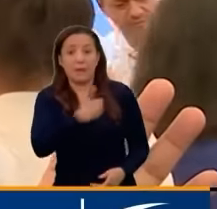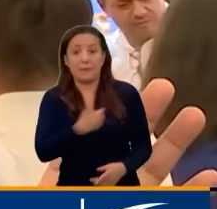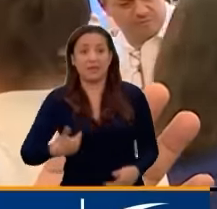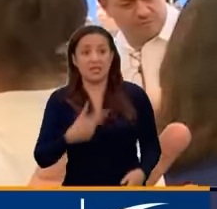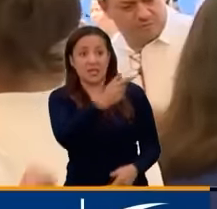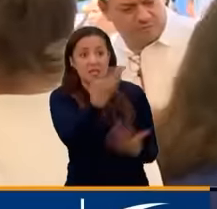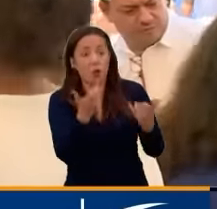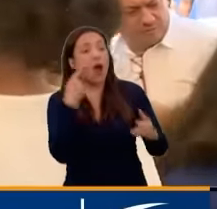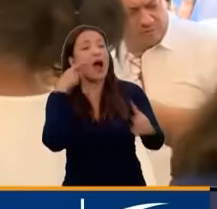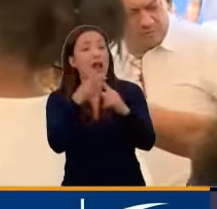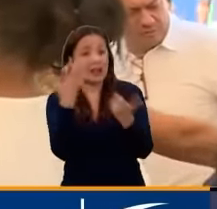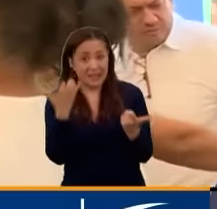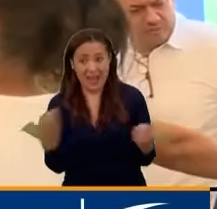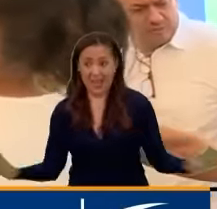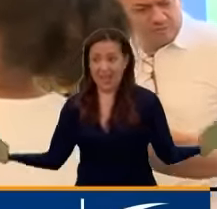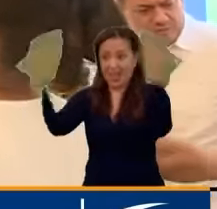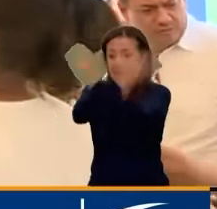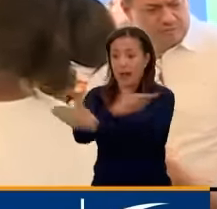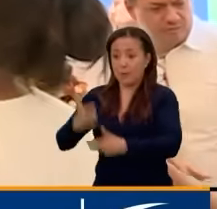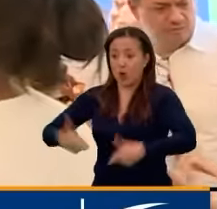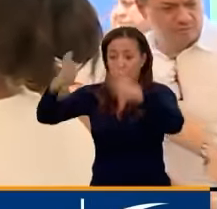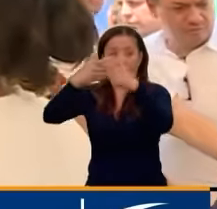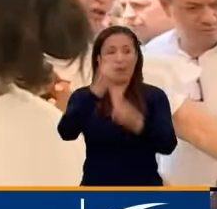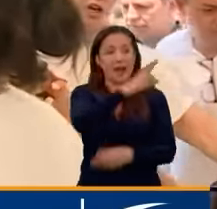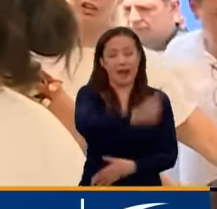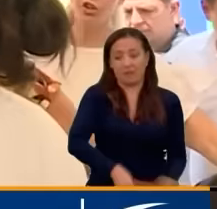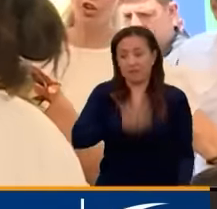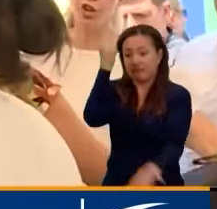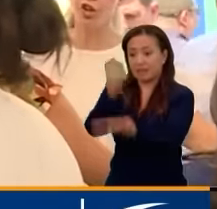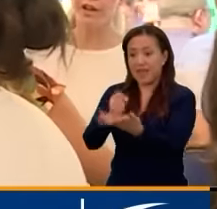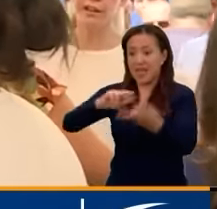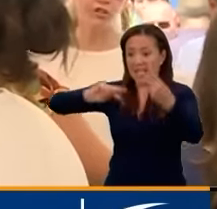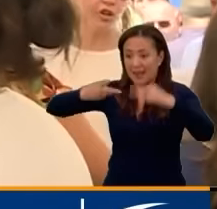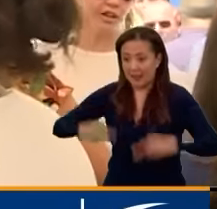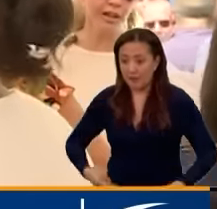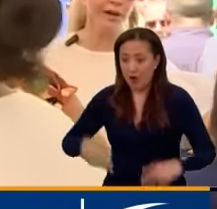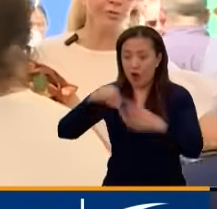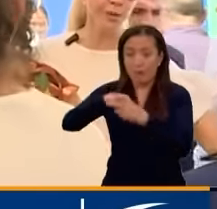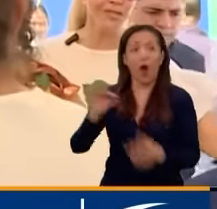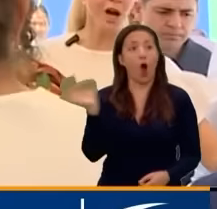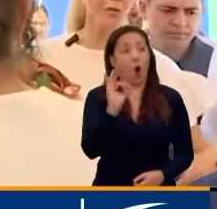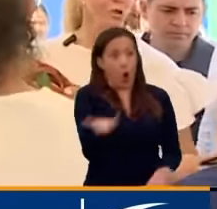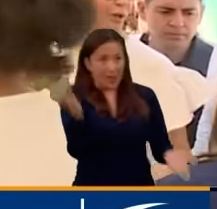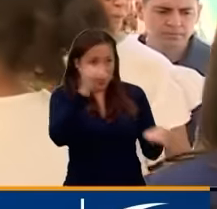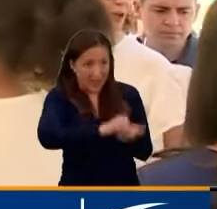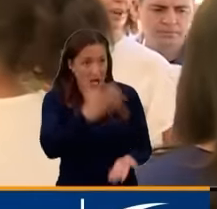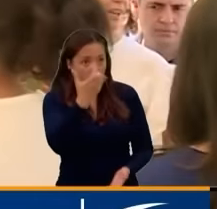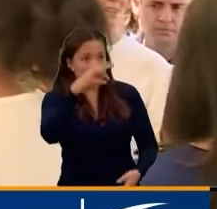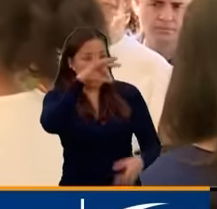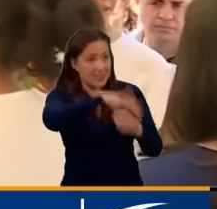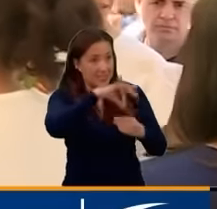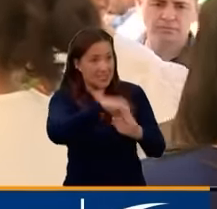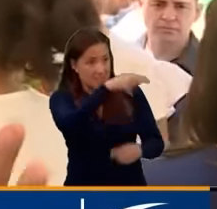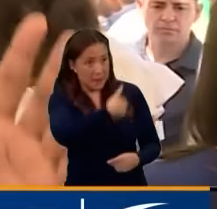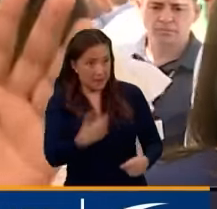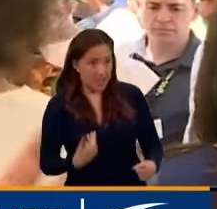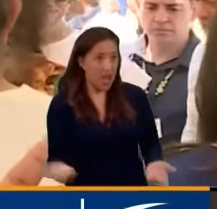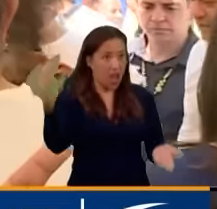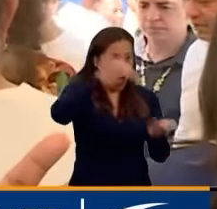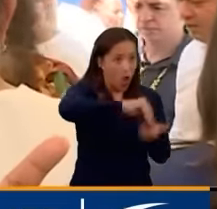revocar el Congreso para imponer las reformas sociales, si quiere la reelección. Yo creo que aquí